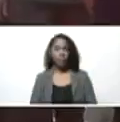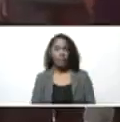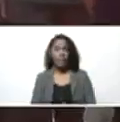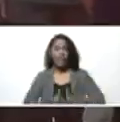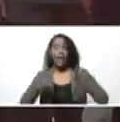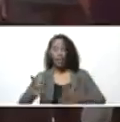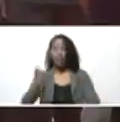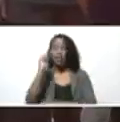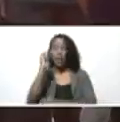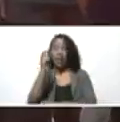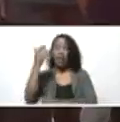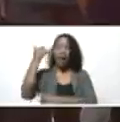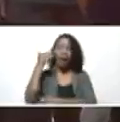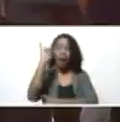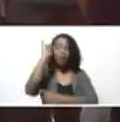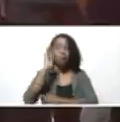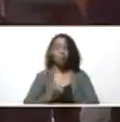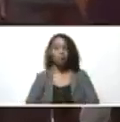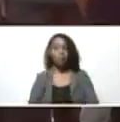Grandes tareas tenemos